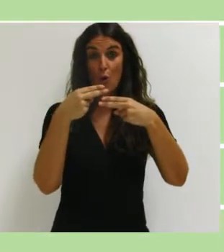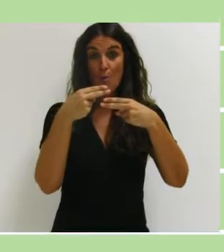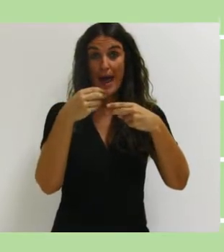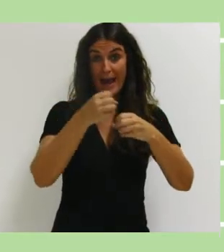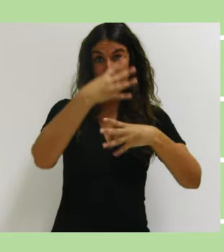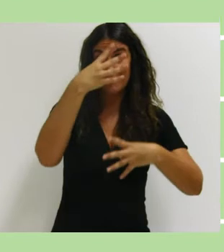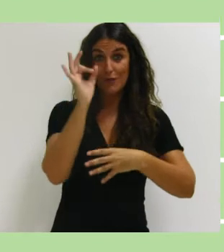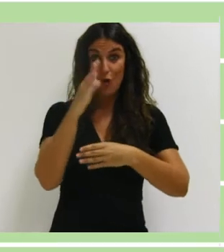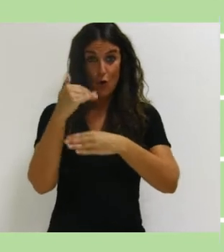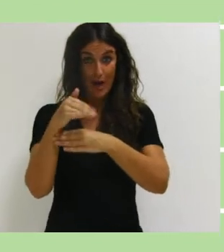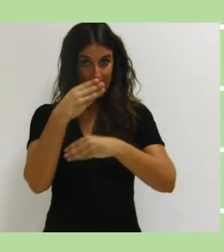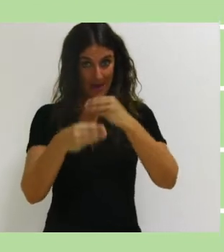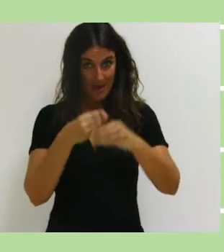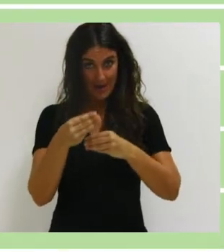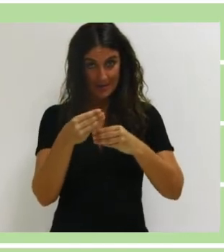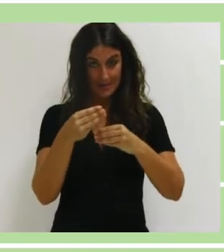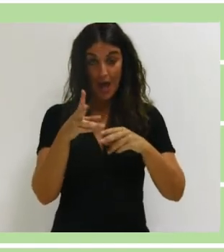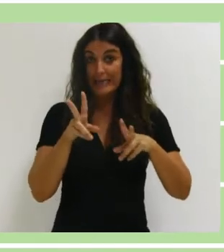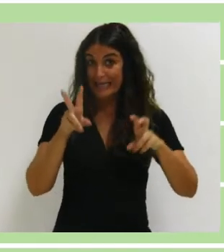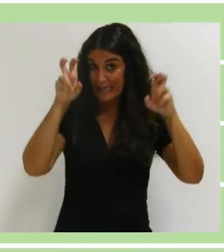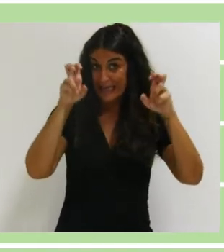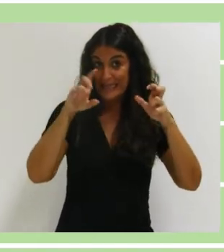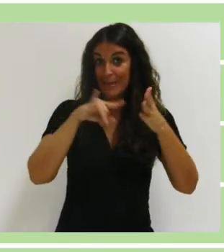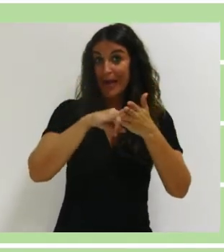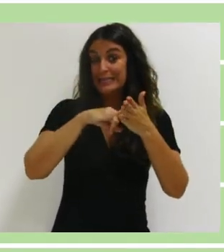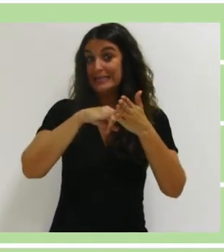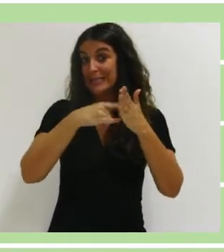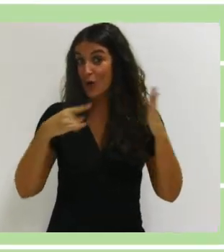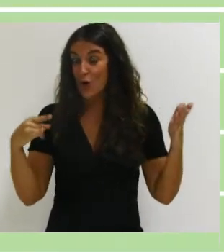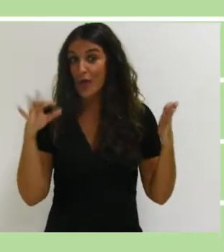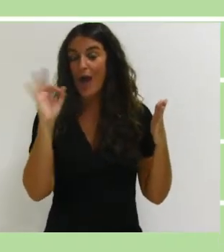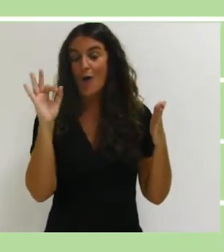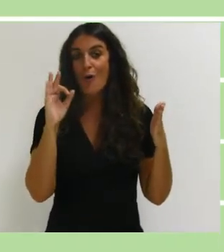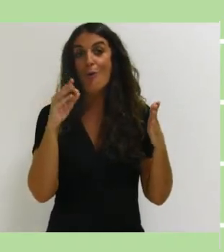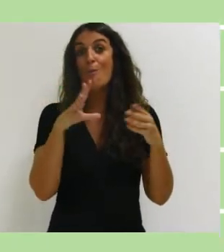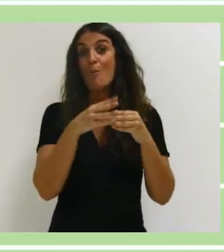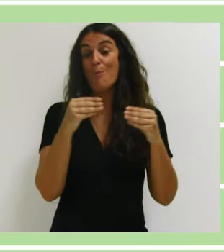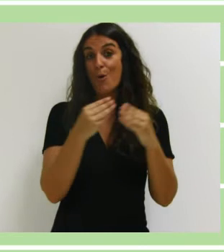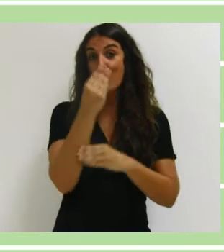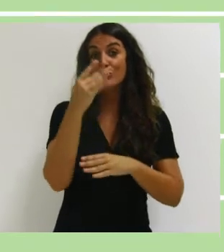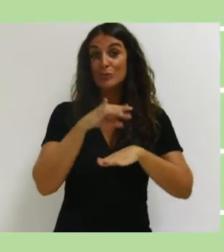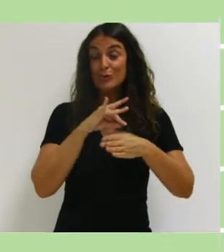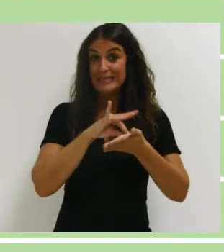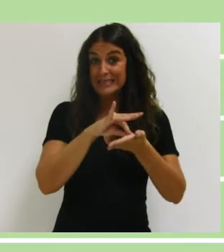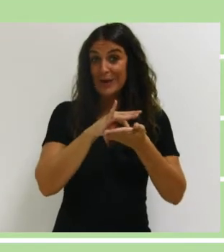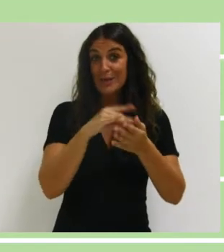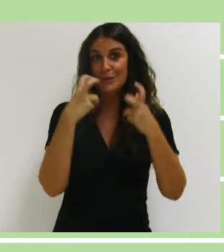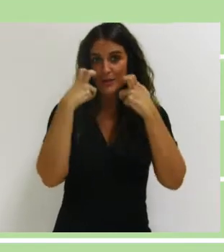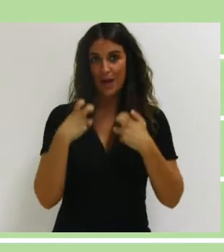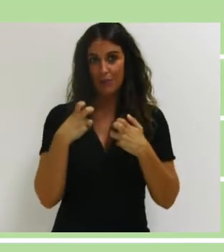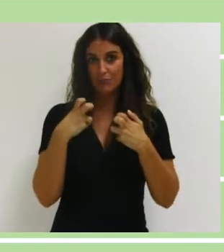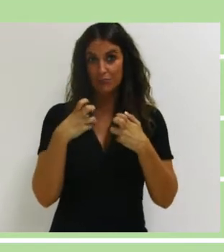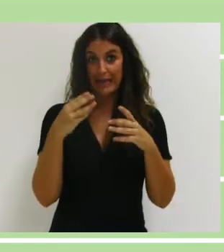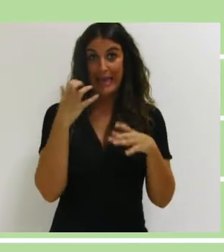calles, iniciativas sobre tecnología o productos y servicios de salud. Con estos ejemplos puedes aprender mucho. Te